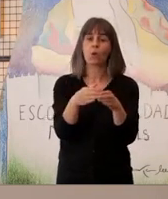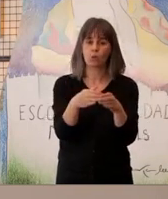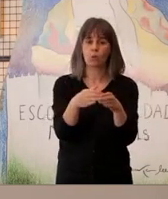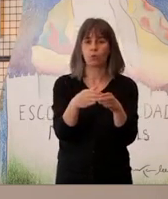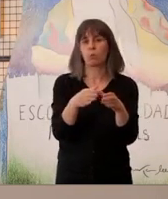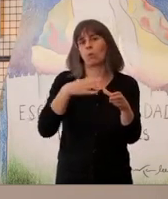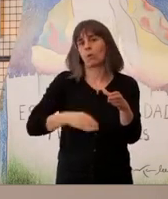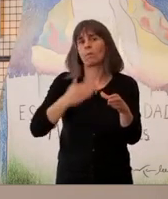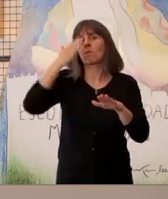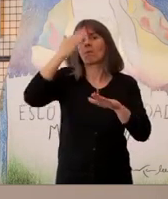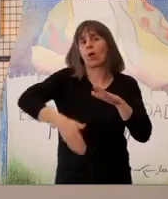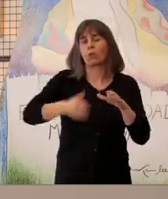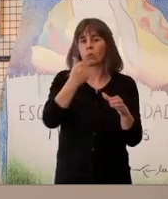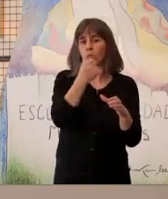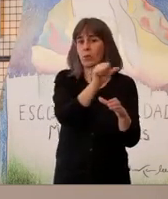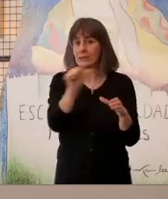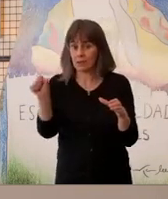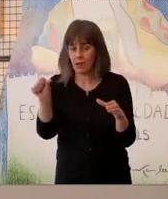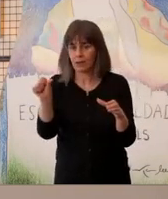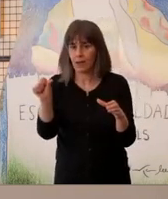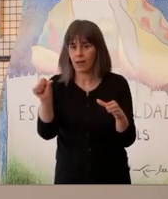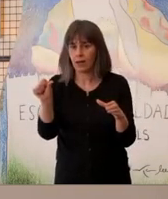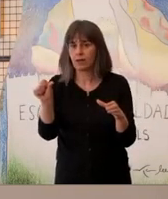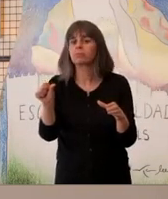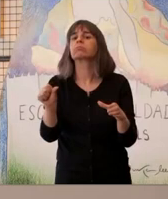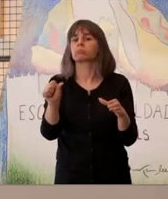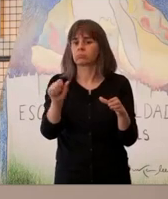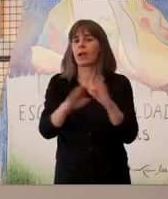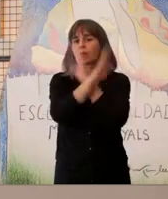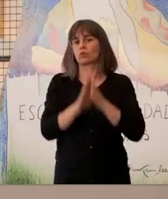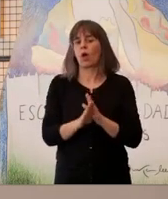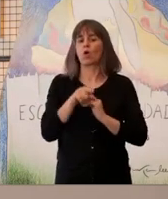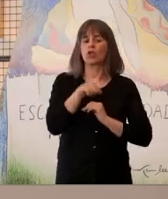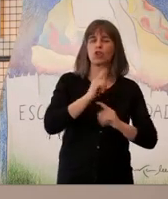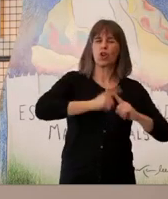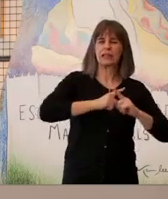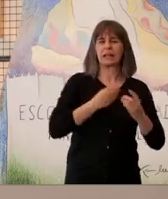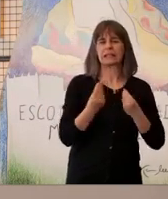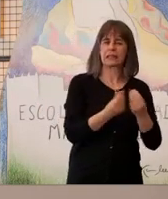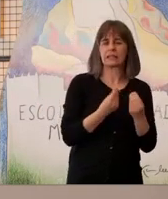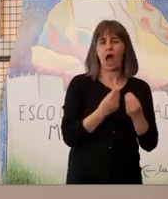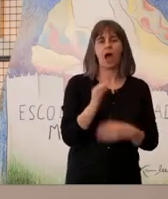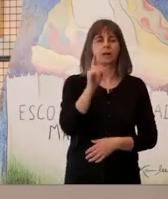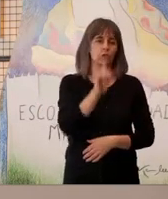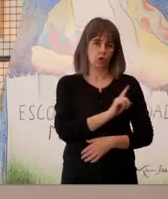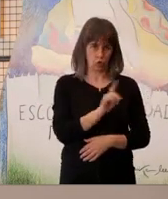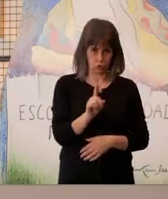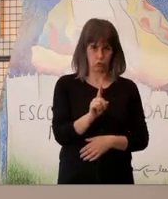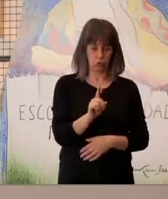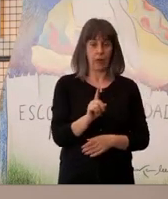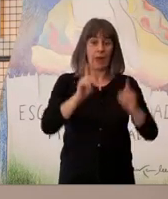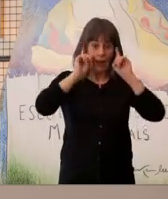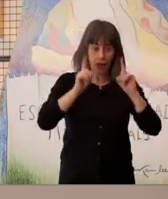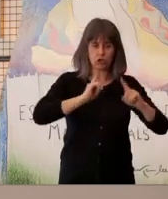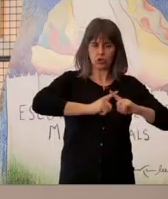un plazo de una semana o algo así Si consideraba que era sexista o no si consideraba que era sexista nosotras íbamos